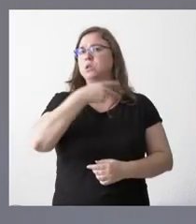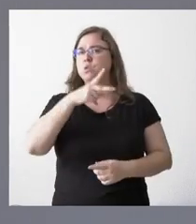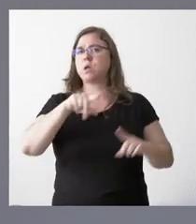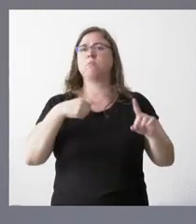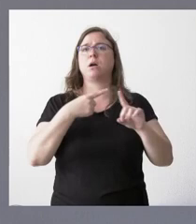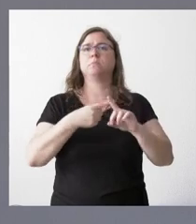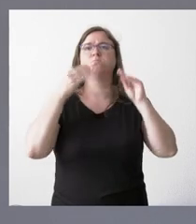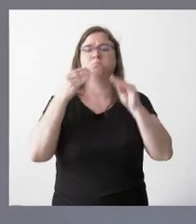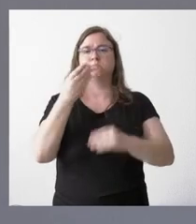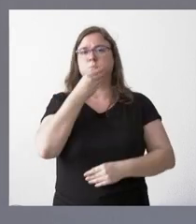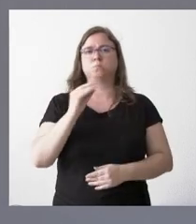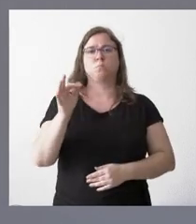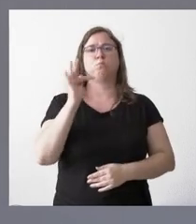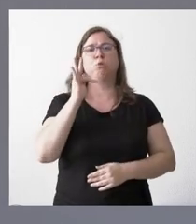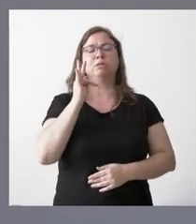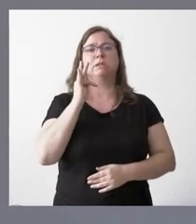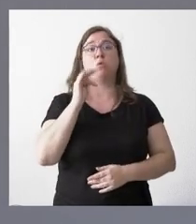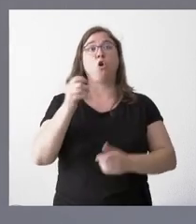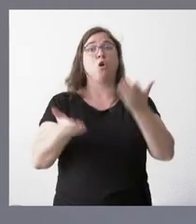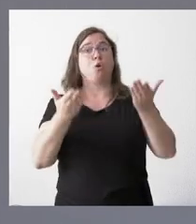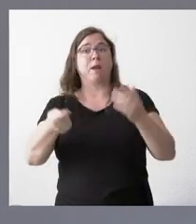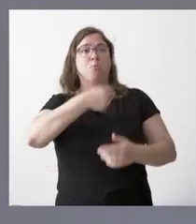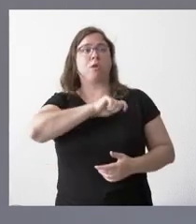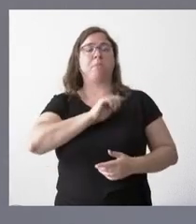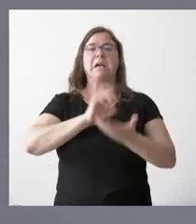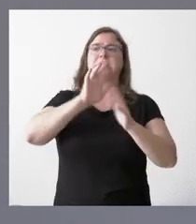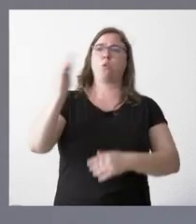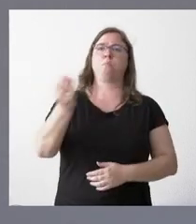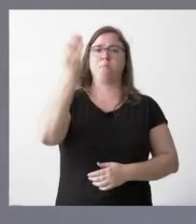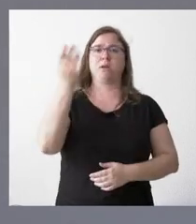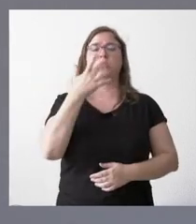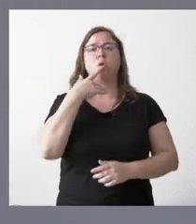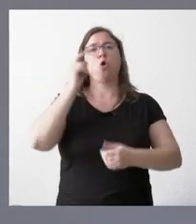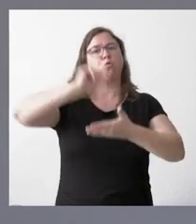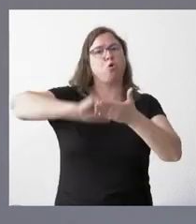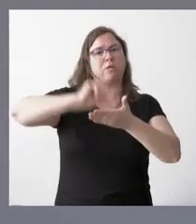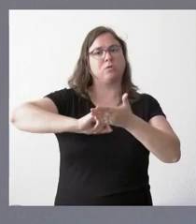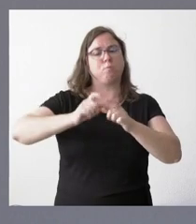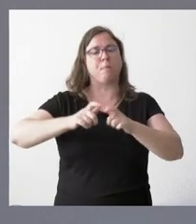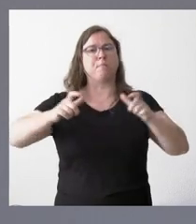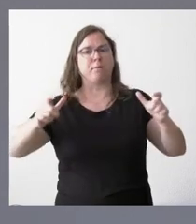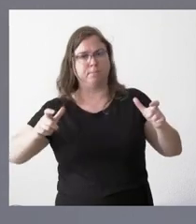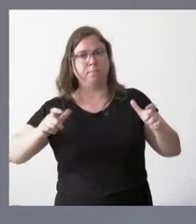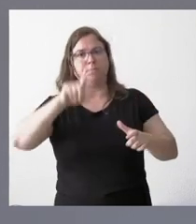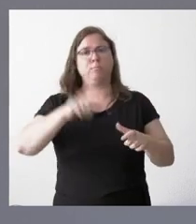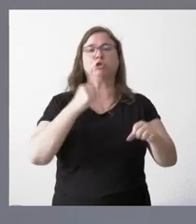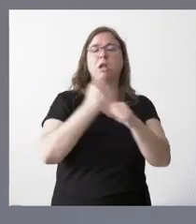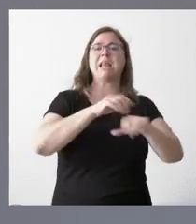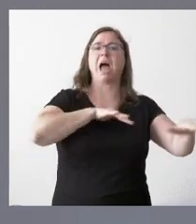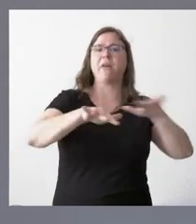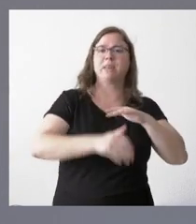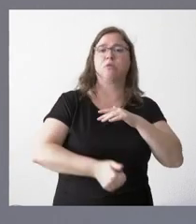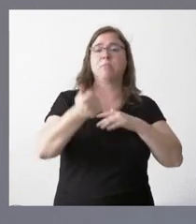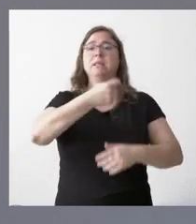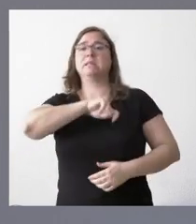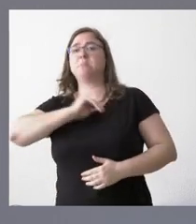comportamiento más favorable que el conjunto nacional. Se ha aumentado el número de activos, se ha aumentado más que en el conjunto de España